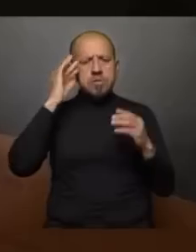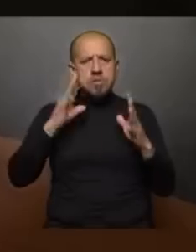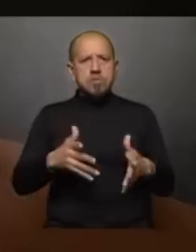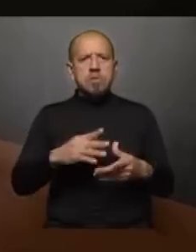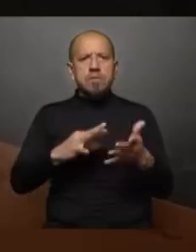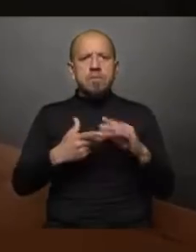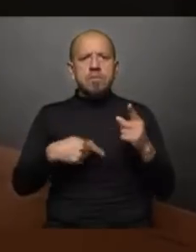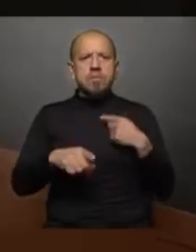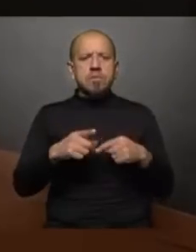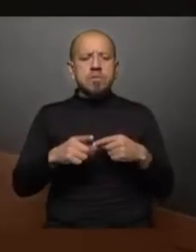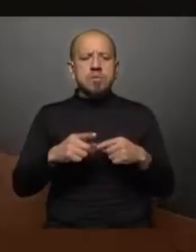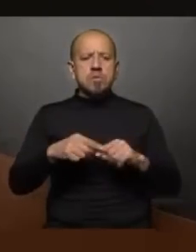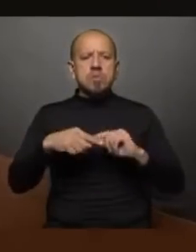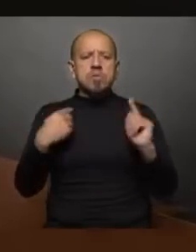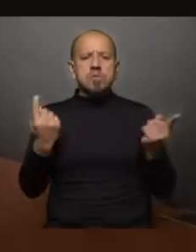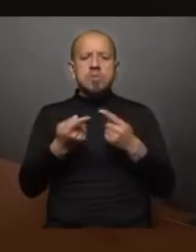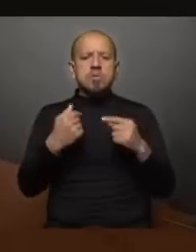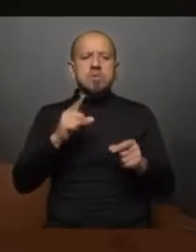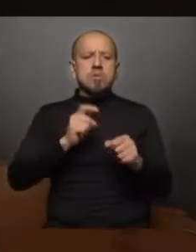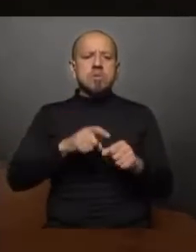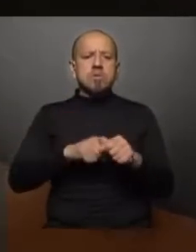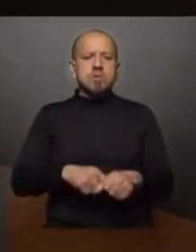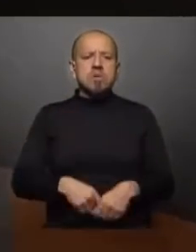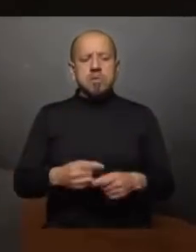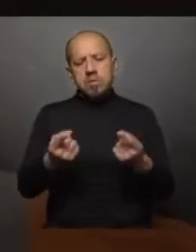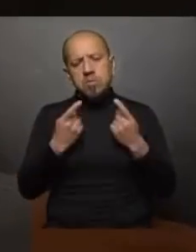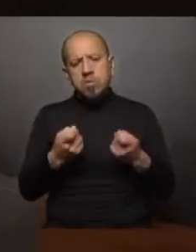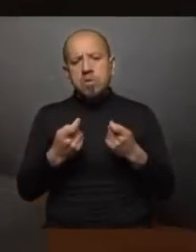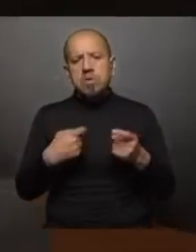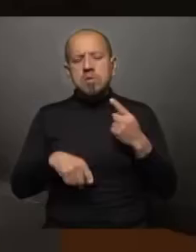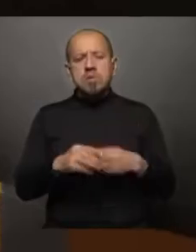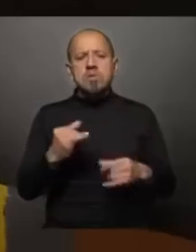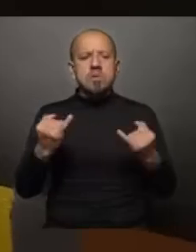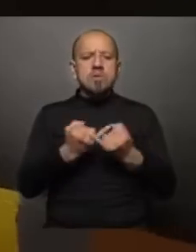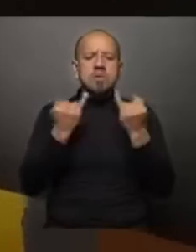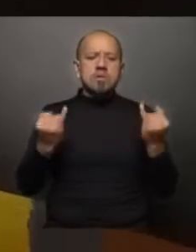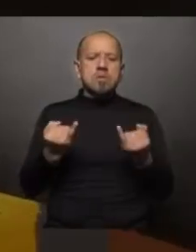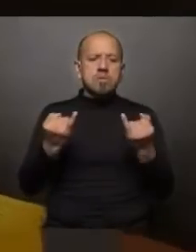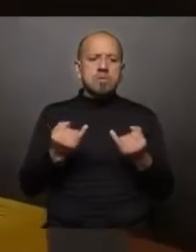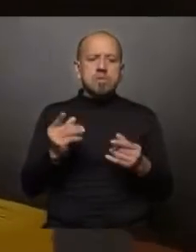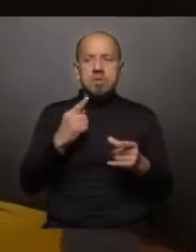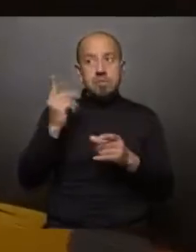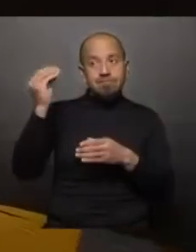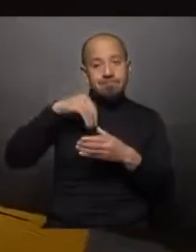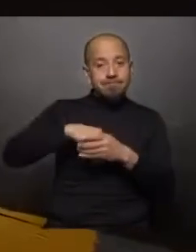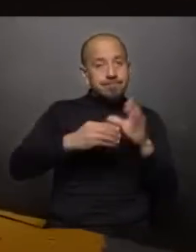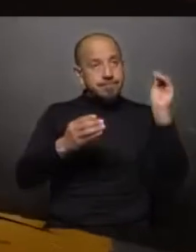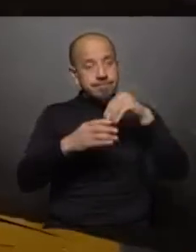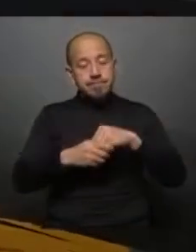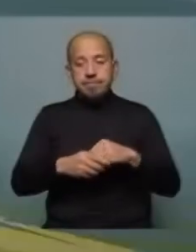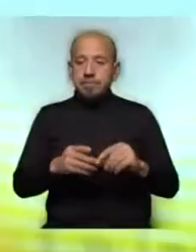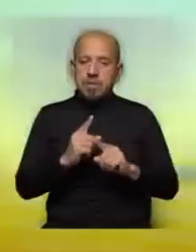herramienta colectiva una herramienta sindical fuerte pendiente de toda injerencia y